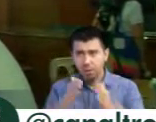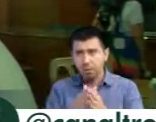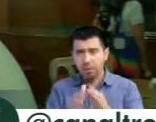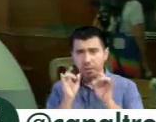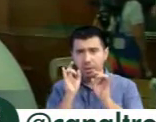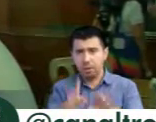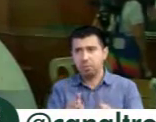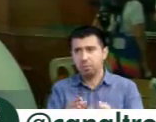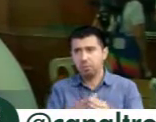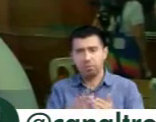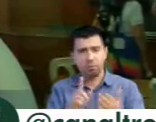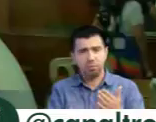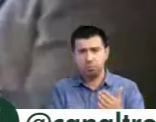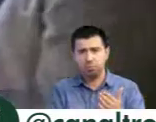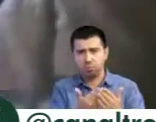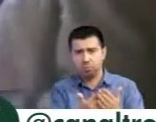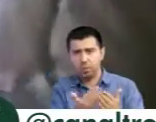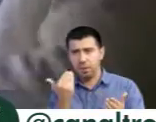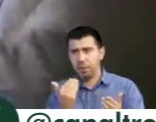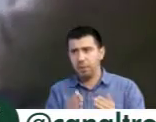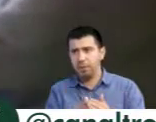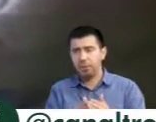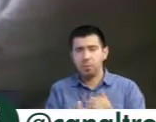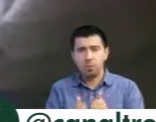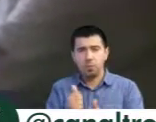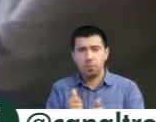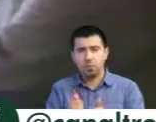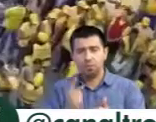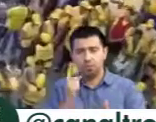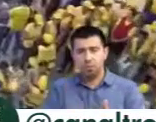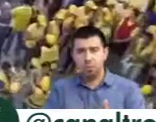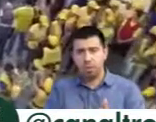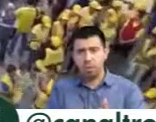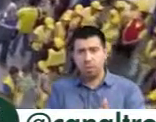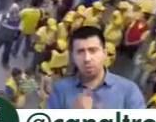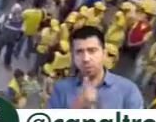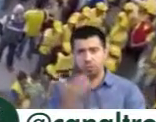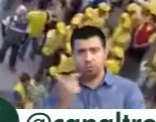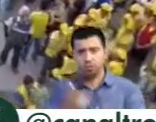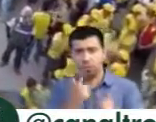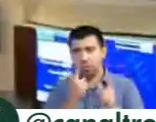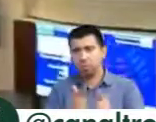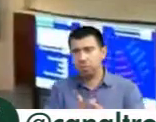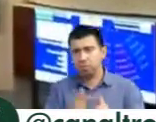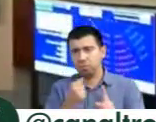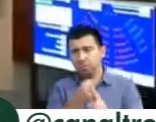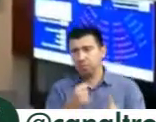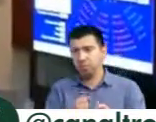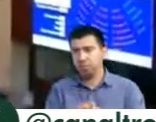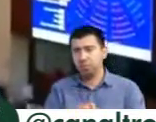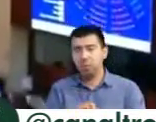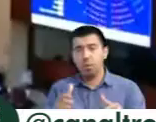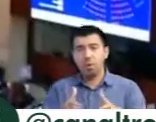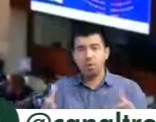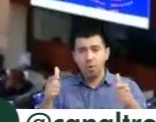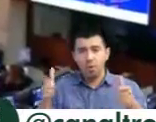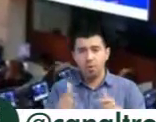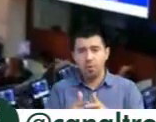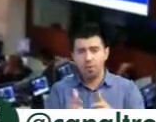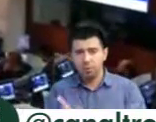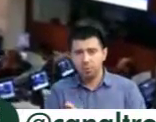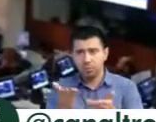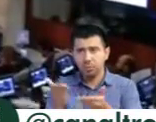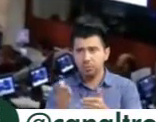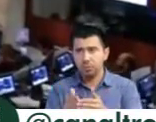más, una refrendación que pretende burlar el mandato popular del pasado 2 de octubre, llevarlo al Congreso, un Congreso de mayoría